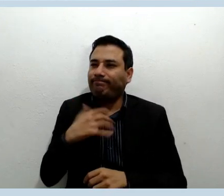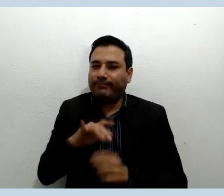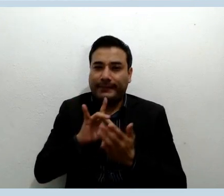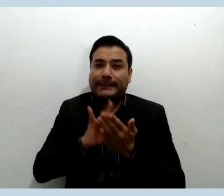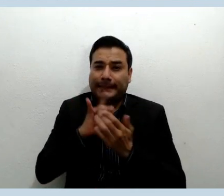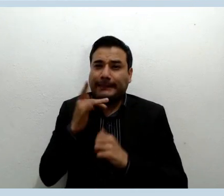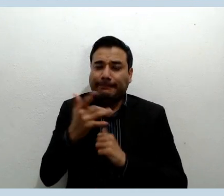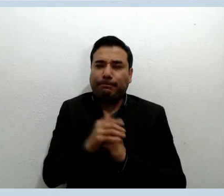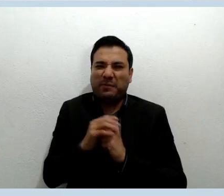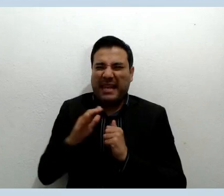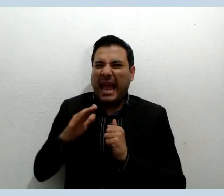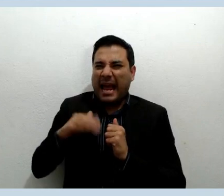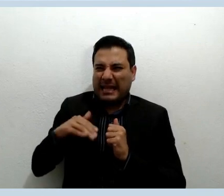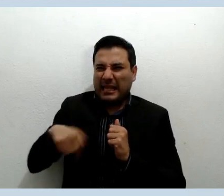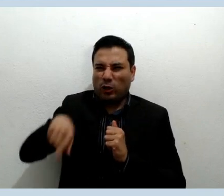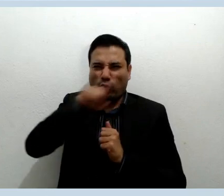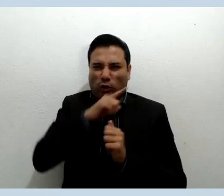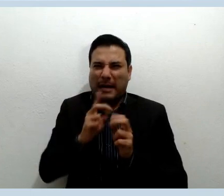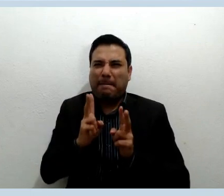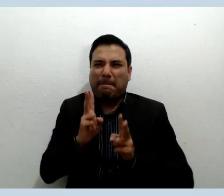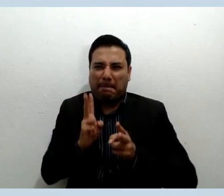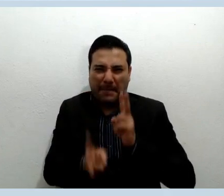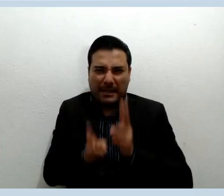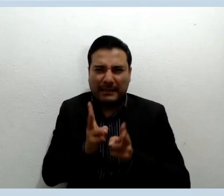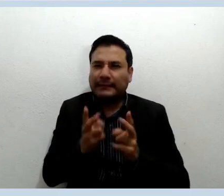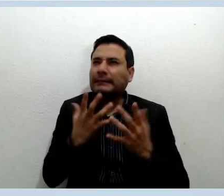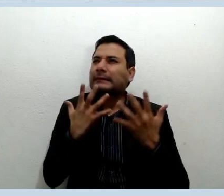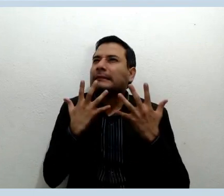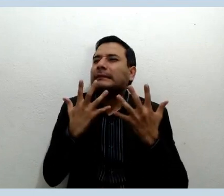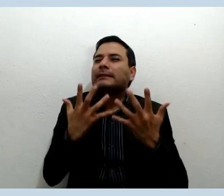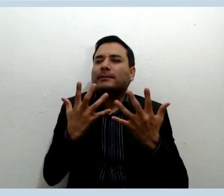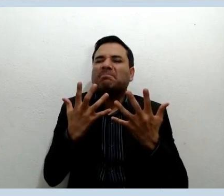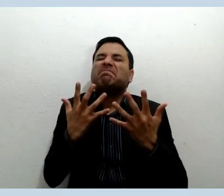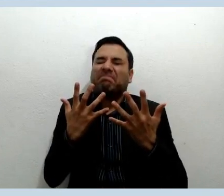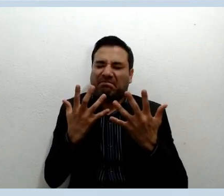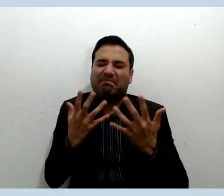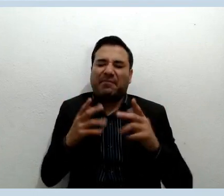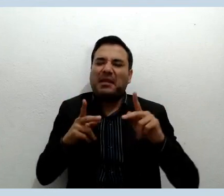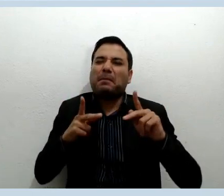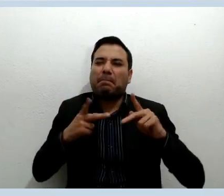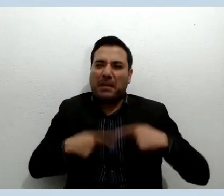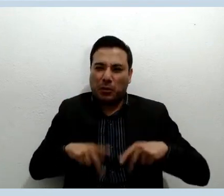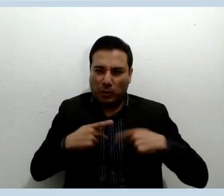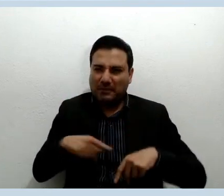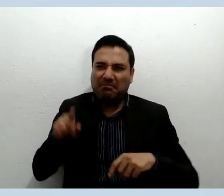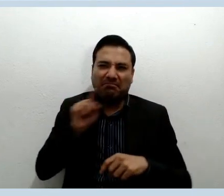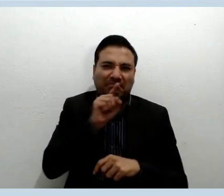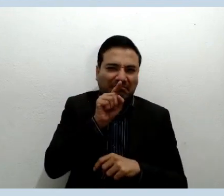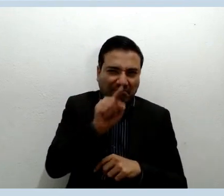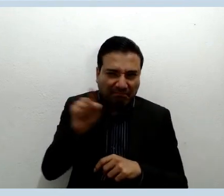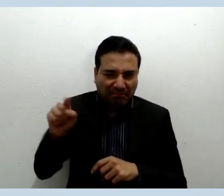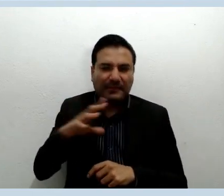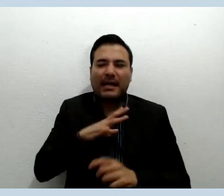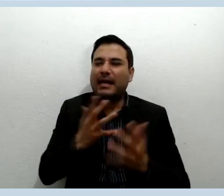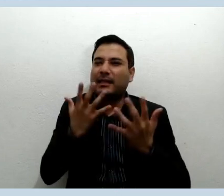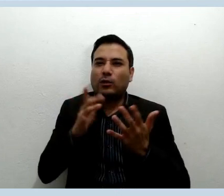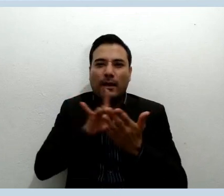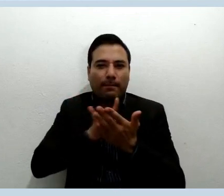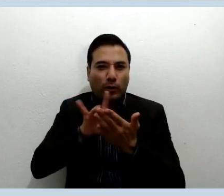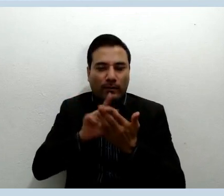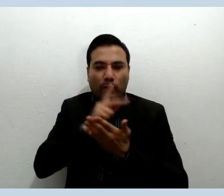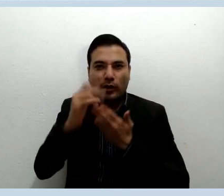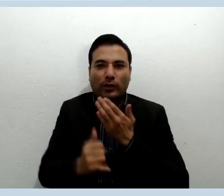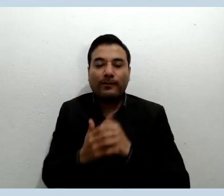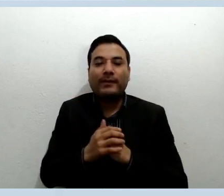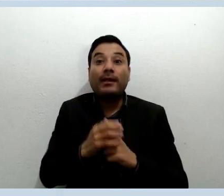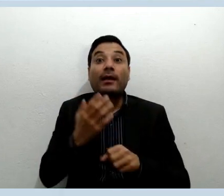la que hemos hablado está en sus corazones al apoyar este proyecto invitar a a Regina